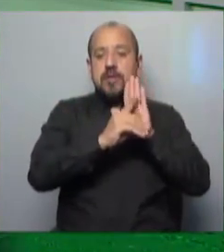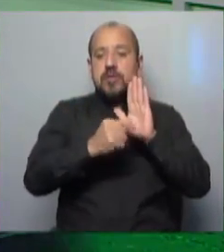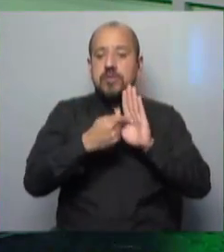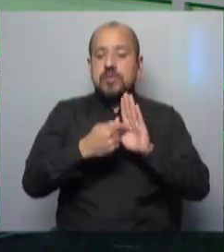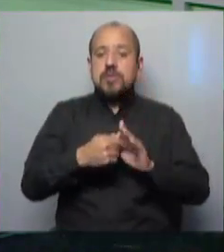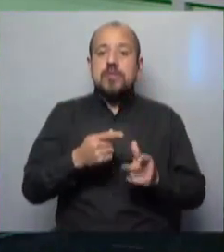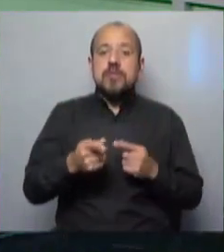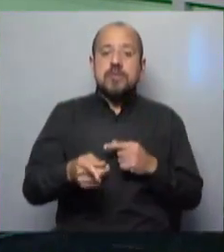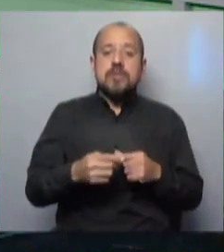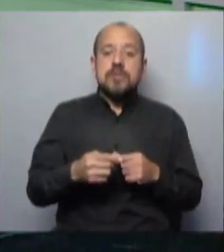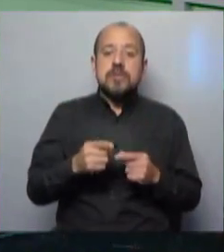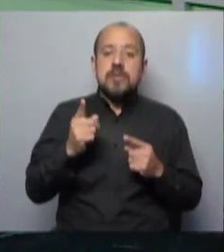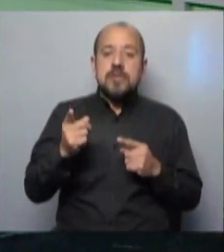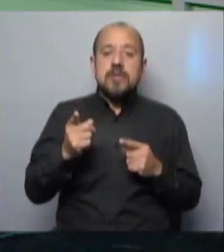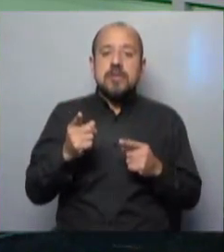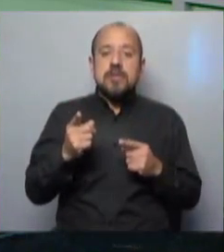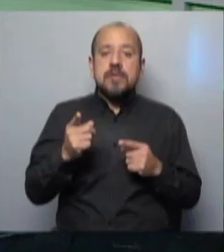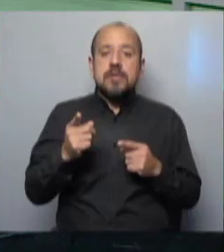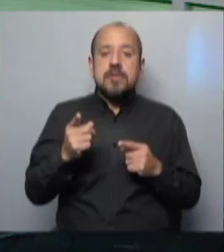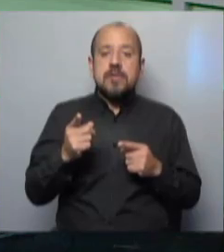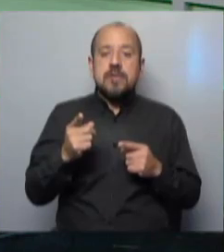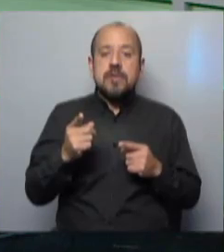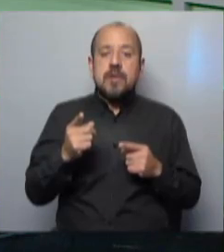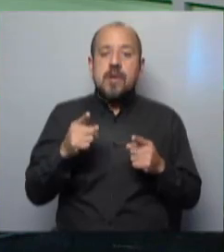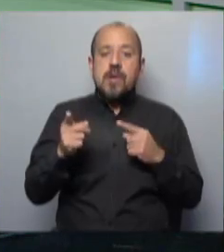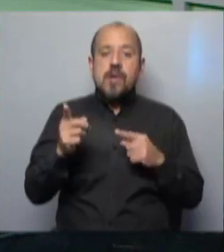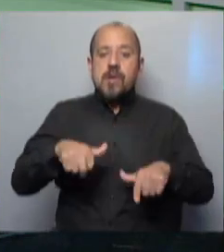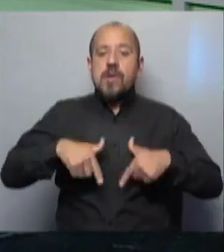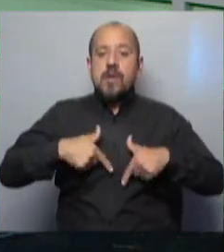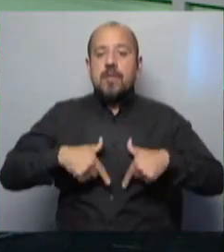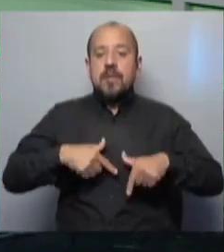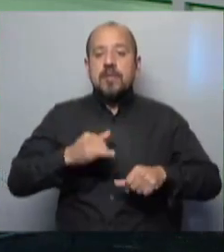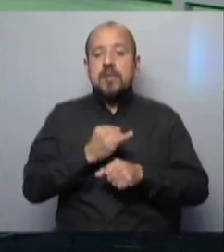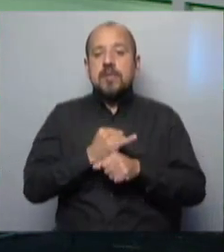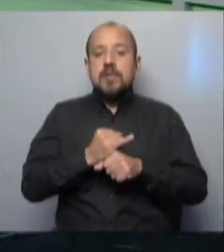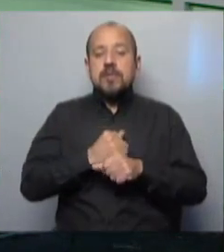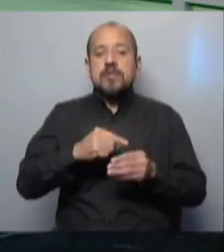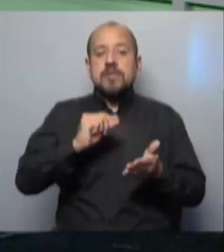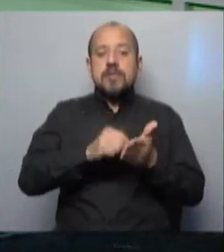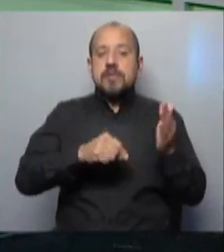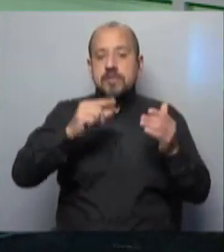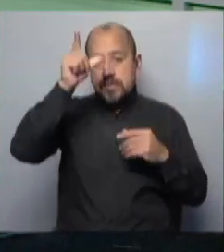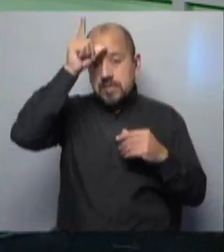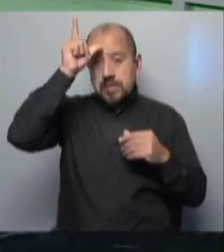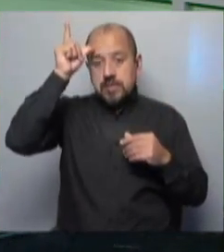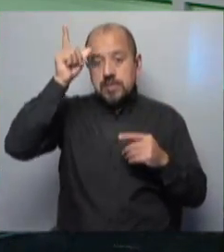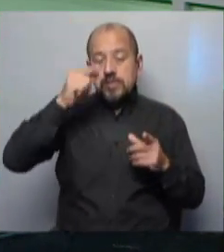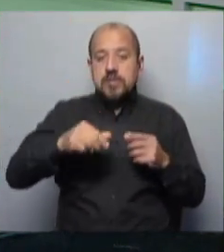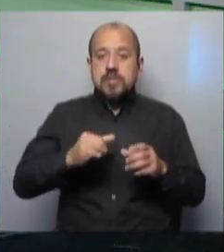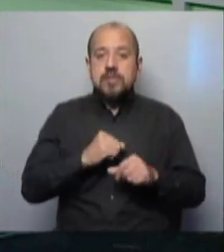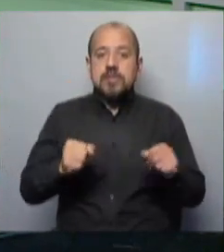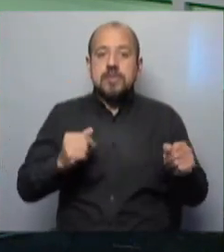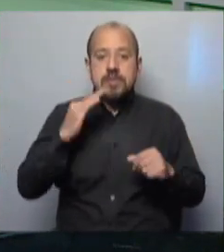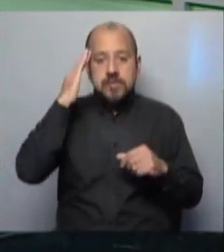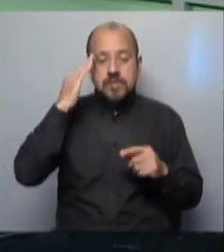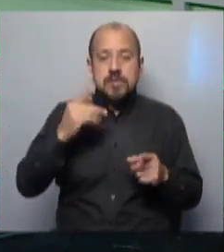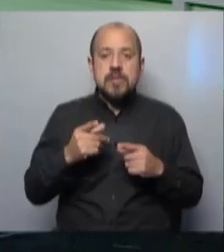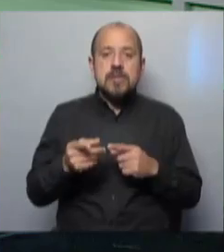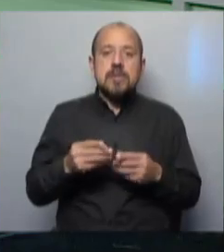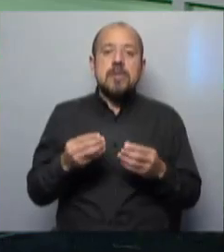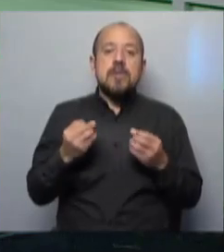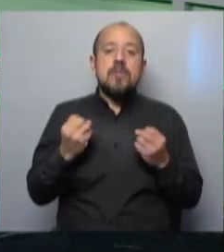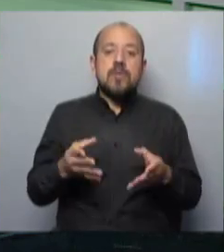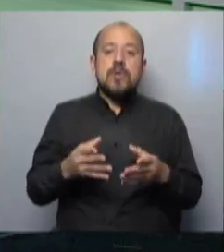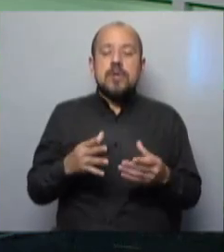mencionan el principio que surgen del ministerio de industria y que firma el presidente luis lacalle pou poder en entender de dónde vienen porque